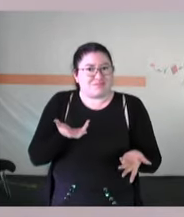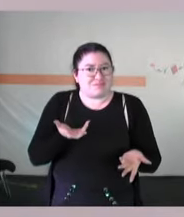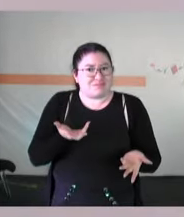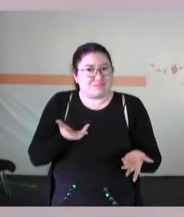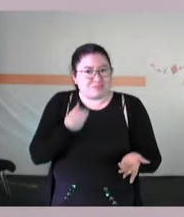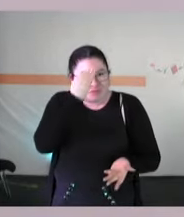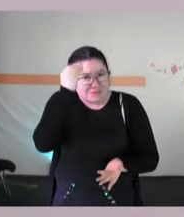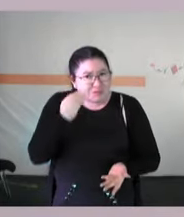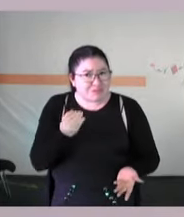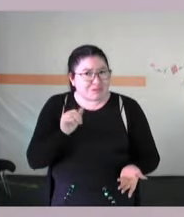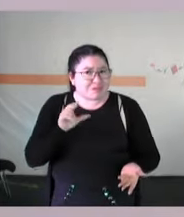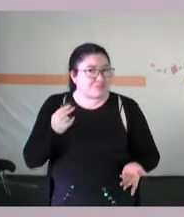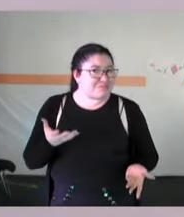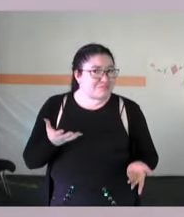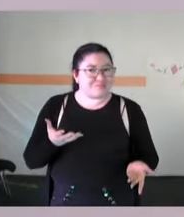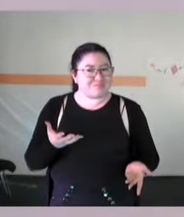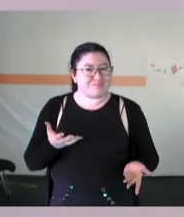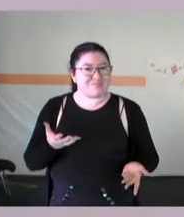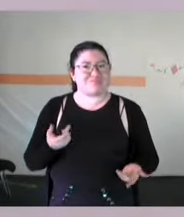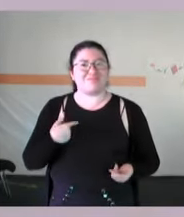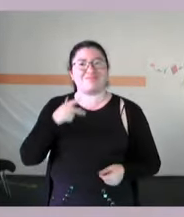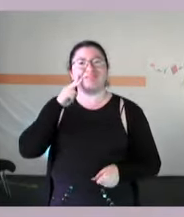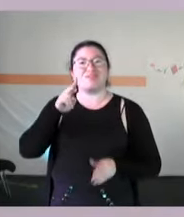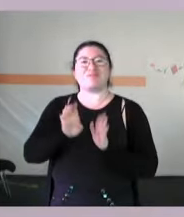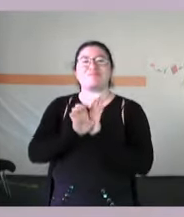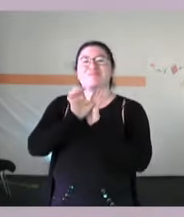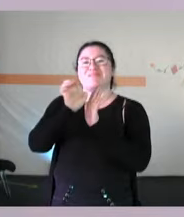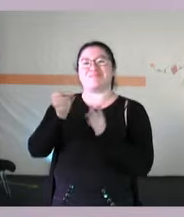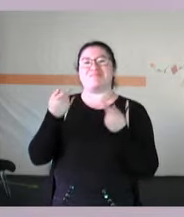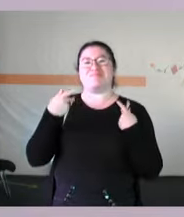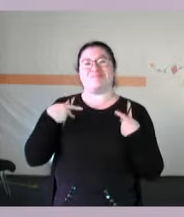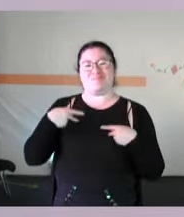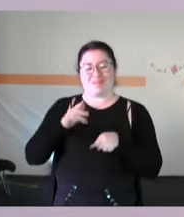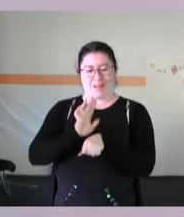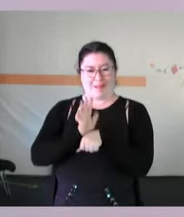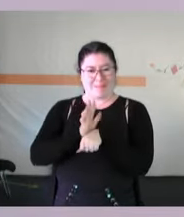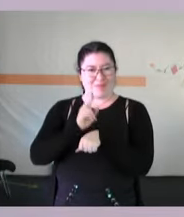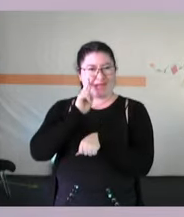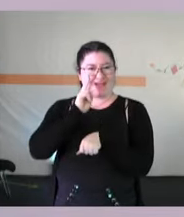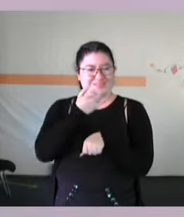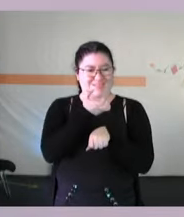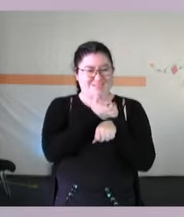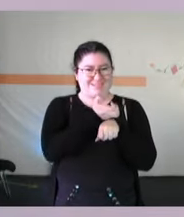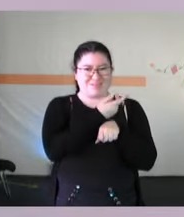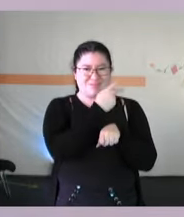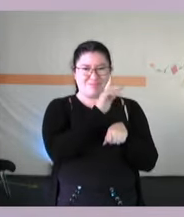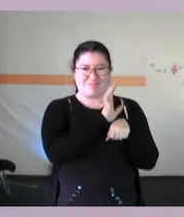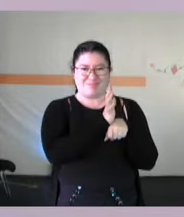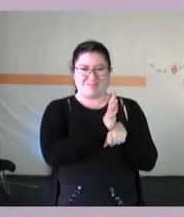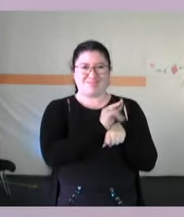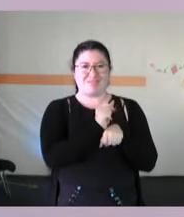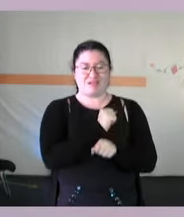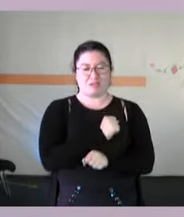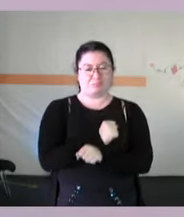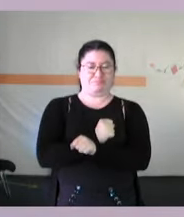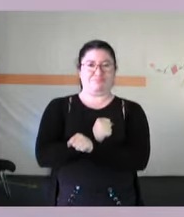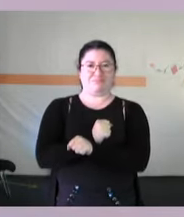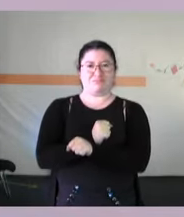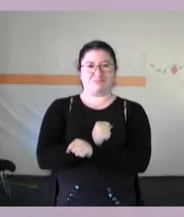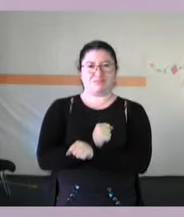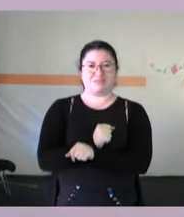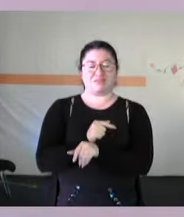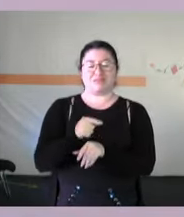Yo veo a la gente responder a las películas de esclavitud gringas con mucha